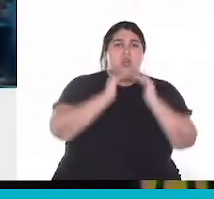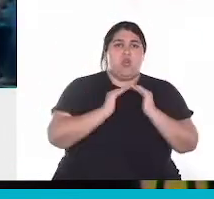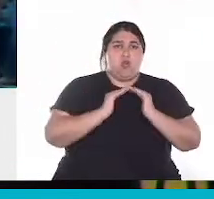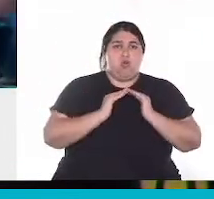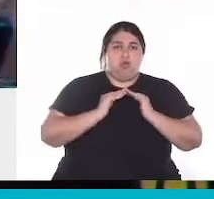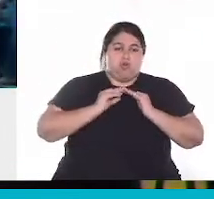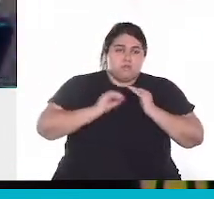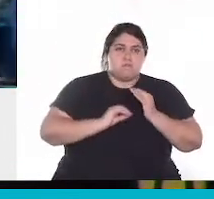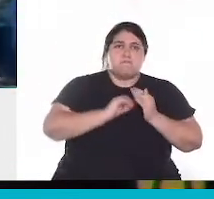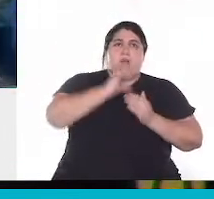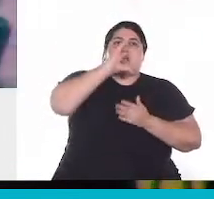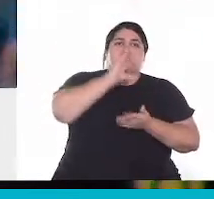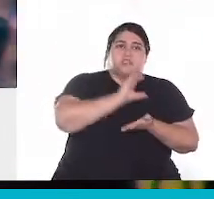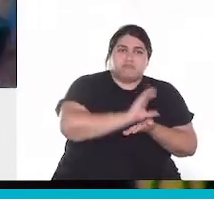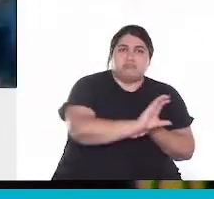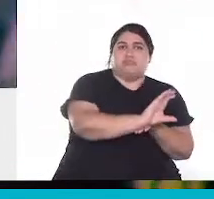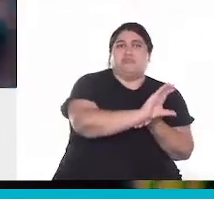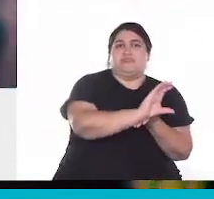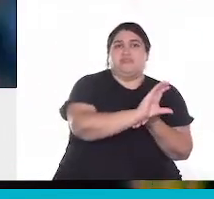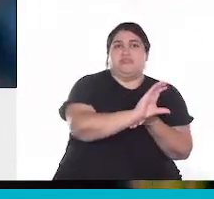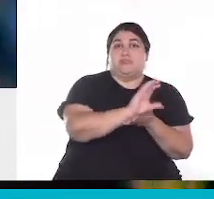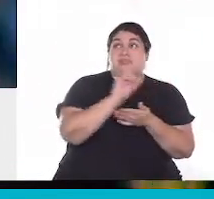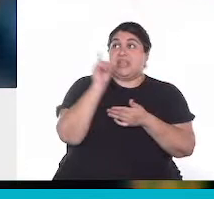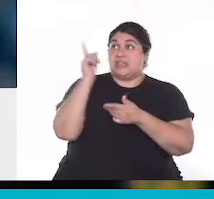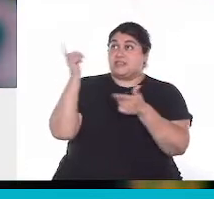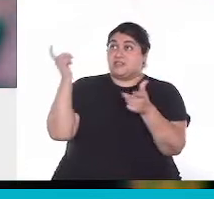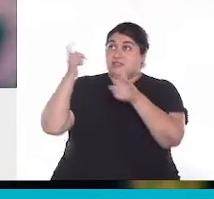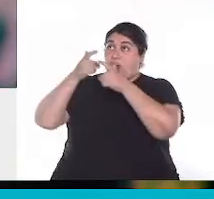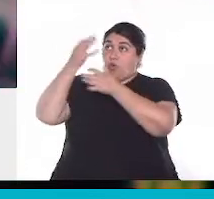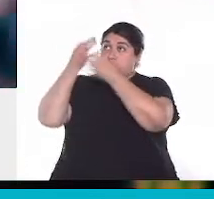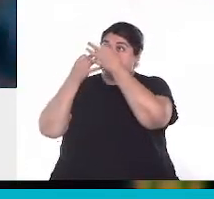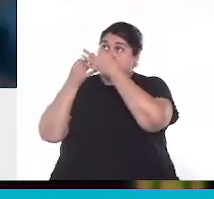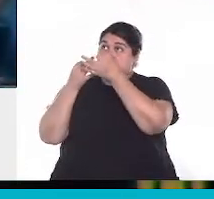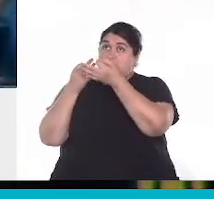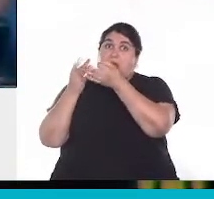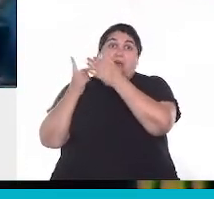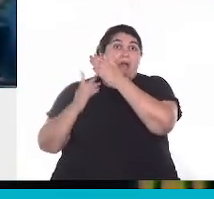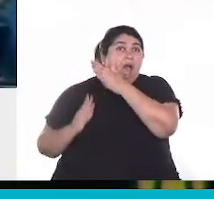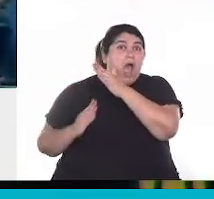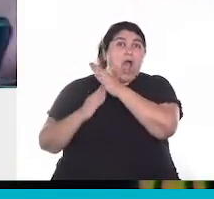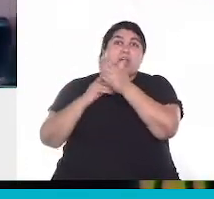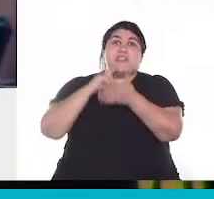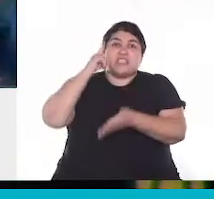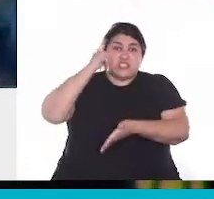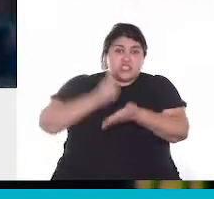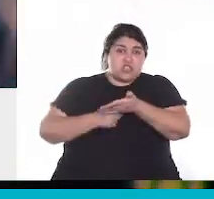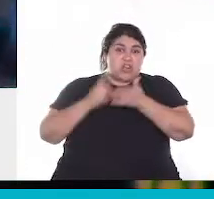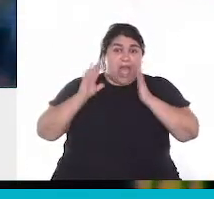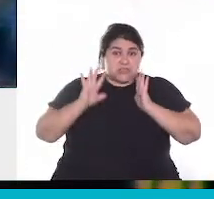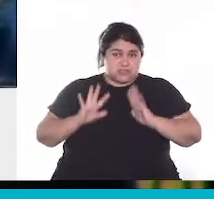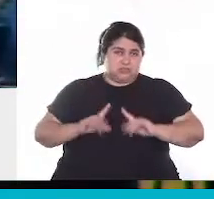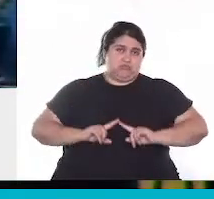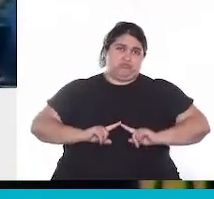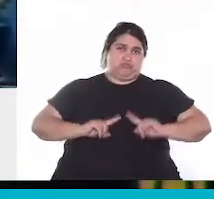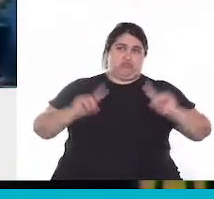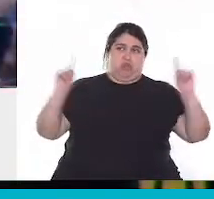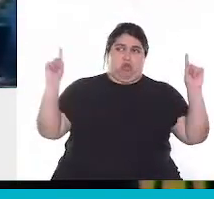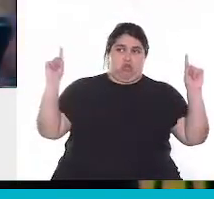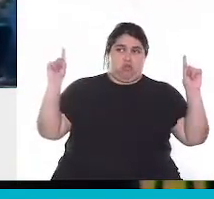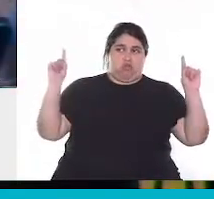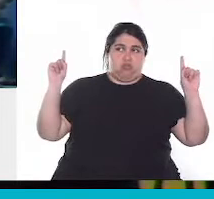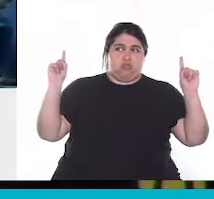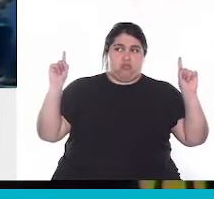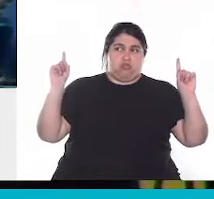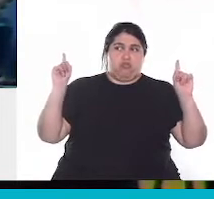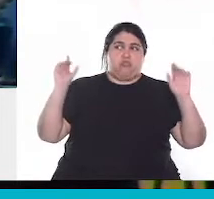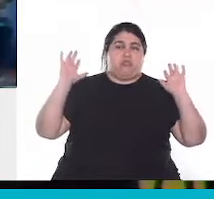la coparticipación, cosa que tampoco la Corte tiene ninguna autoridad para hacer, desfinanciando a todas las provincias para privilegiar a la Ciudad